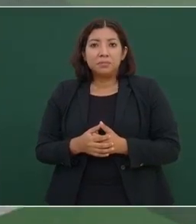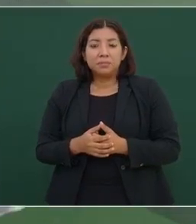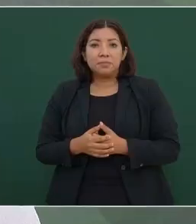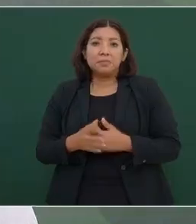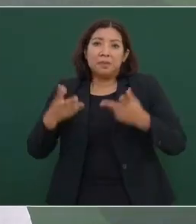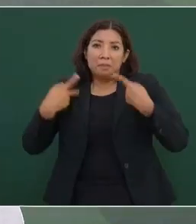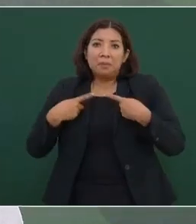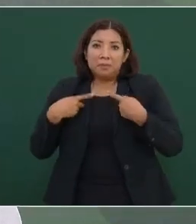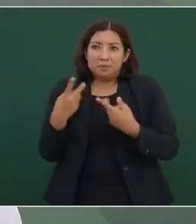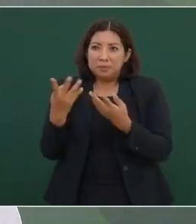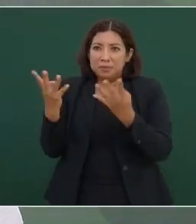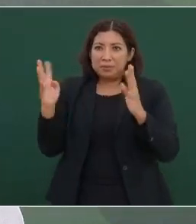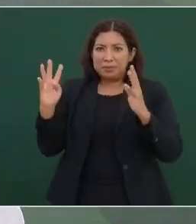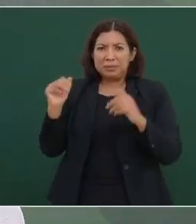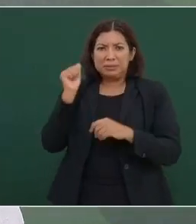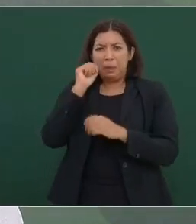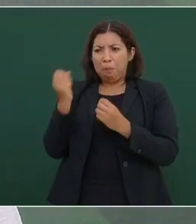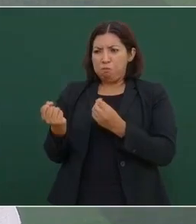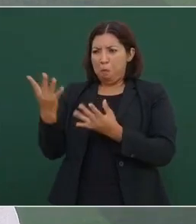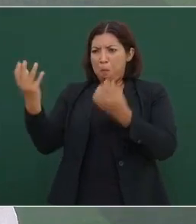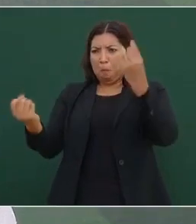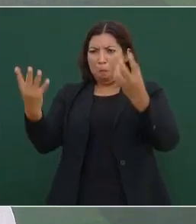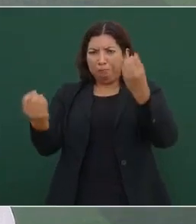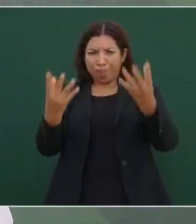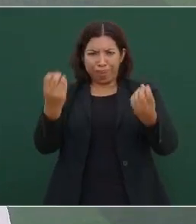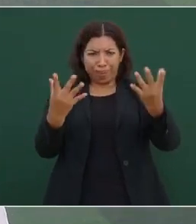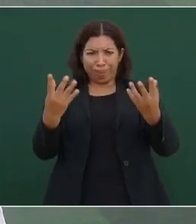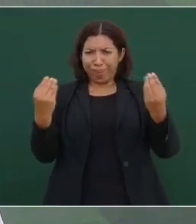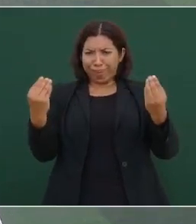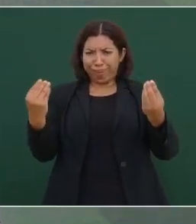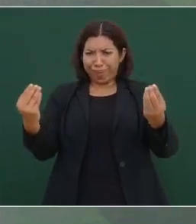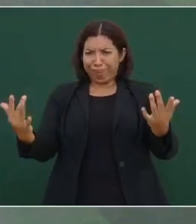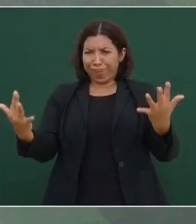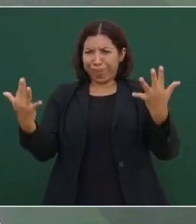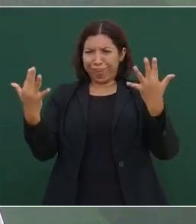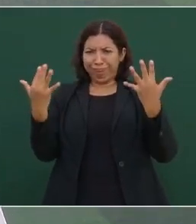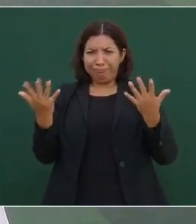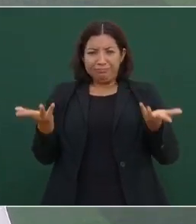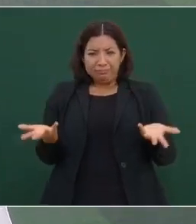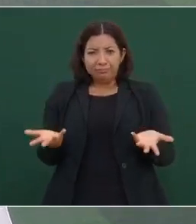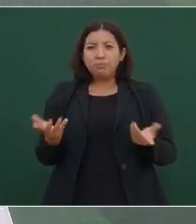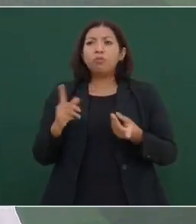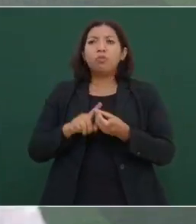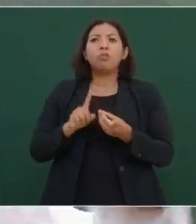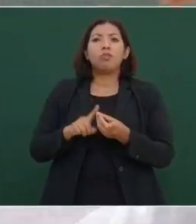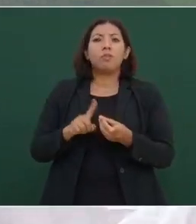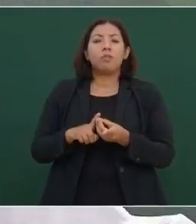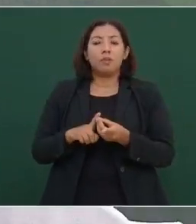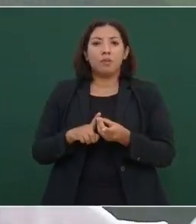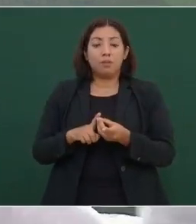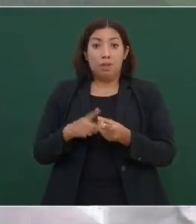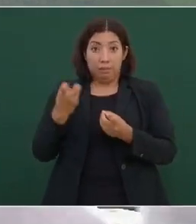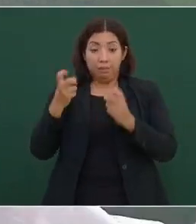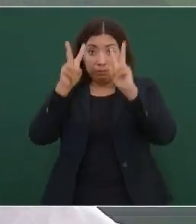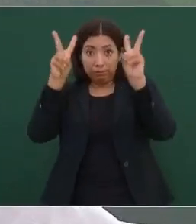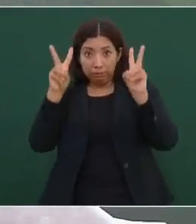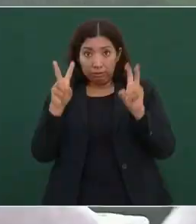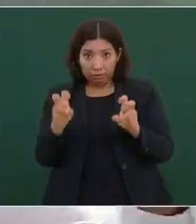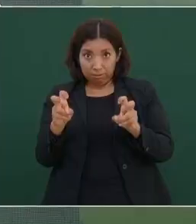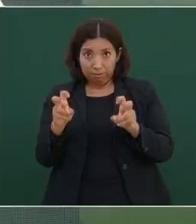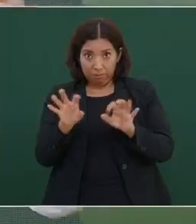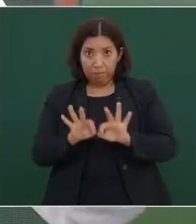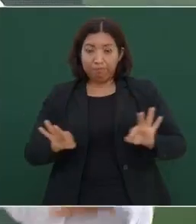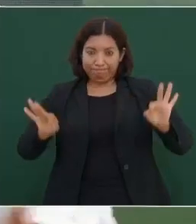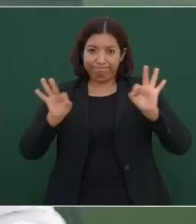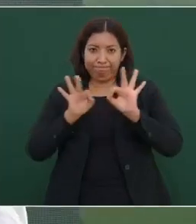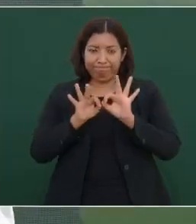siempre surgen como hongos después de la lluvia? Cuando se trata